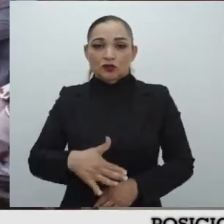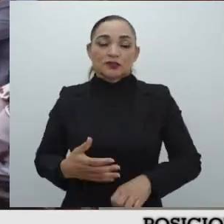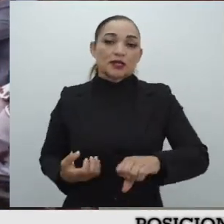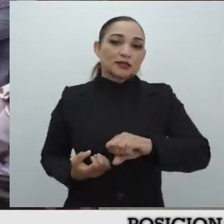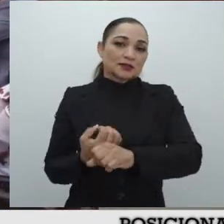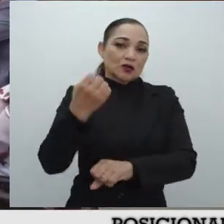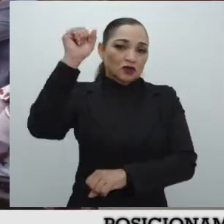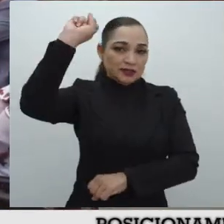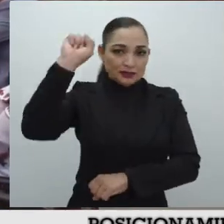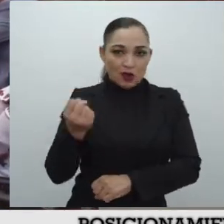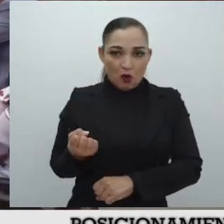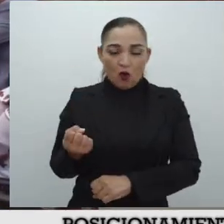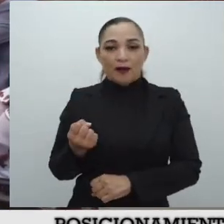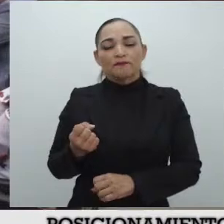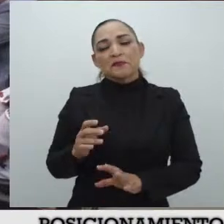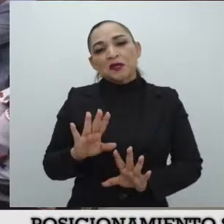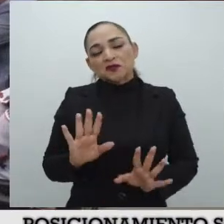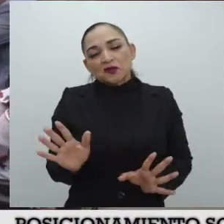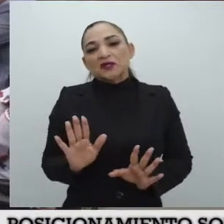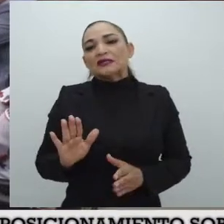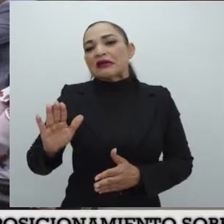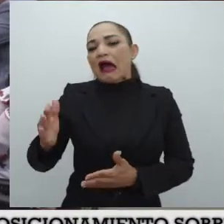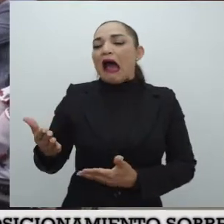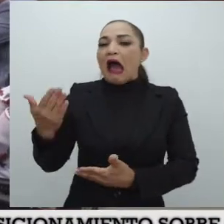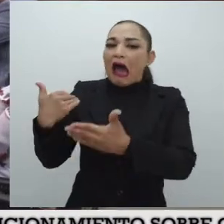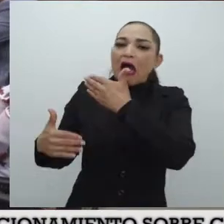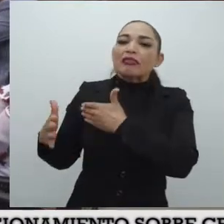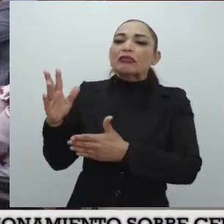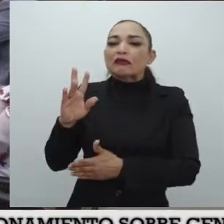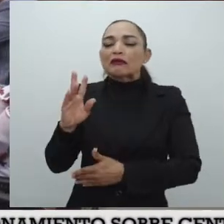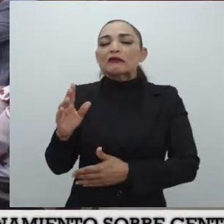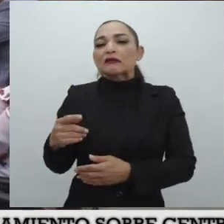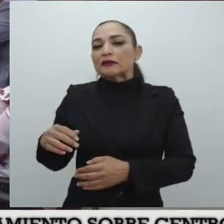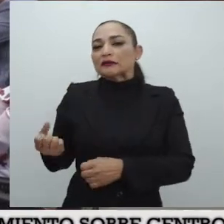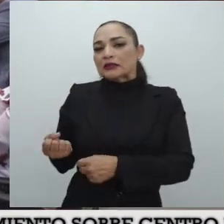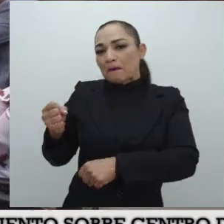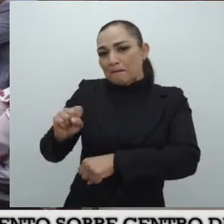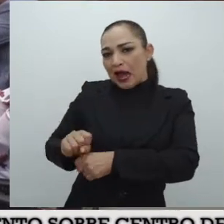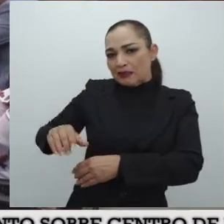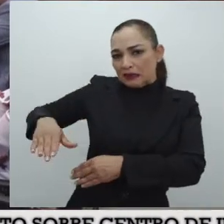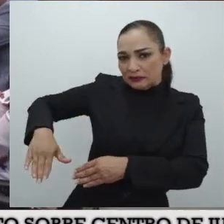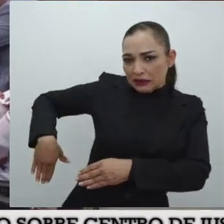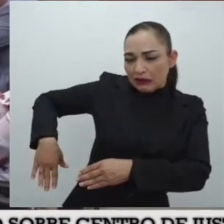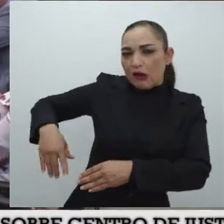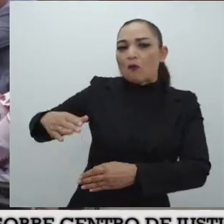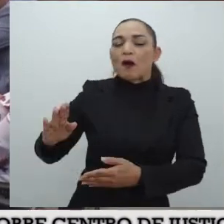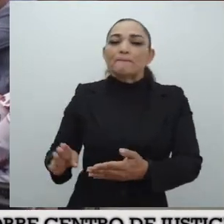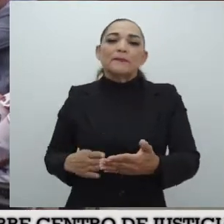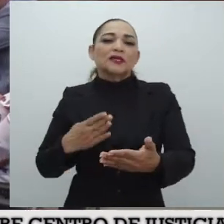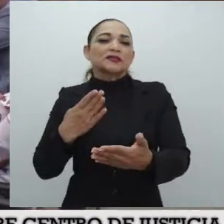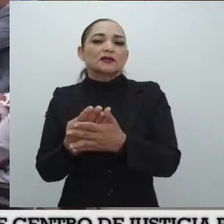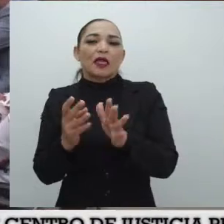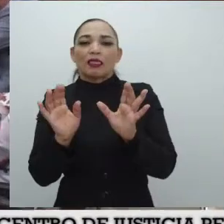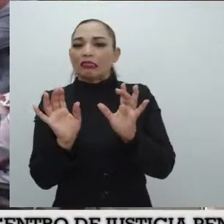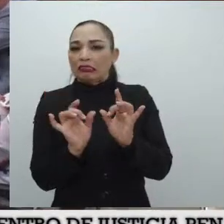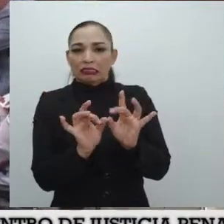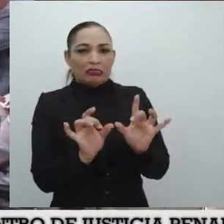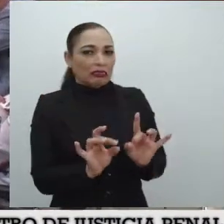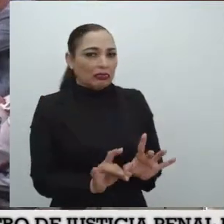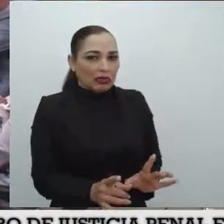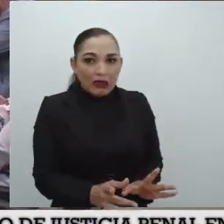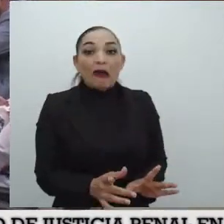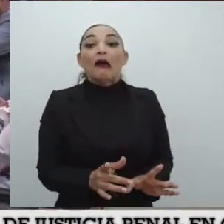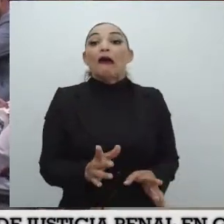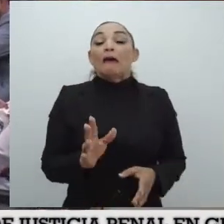de Sinaloa. Hemos visto en estas últimas semanas cómo se han presentado situaciones verdaderamente